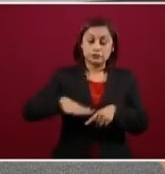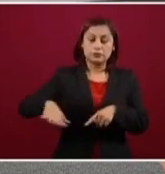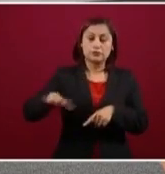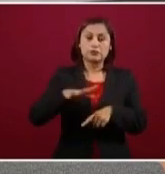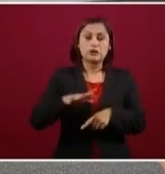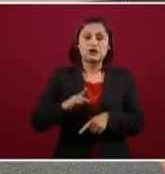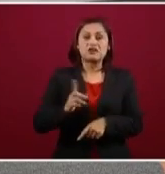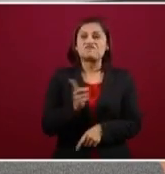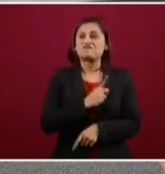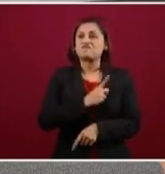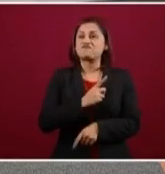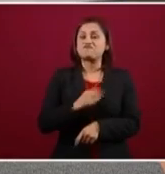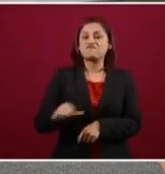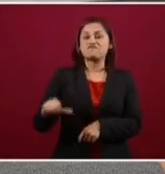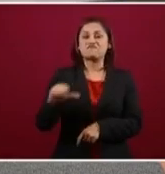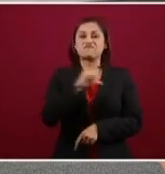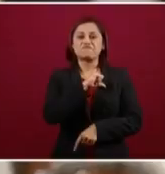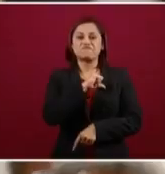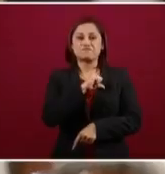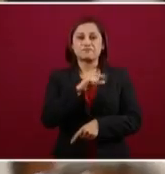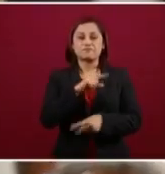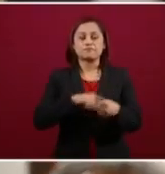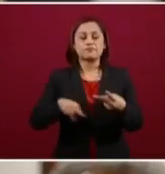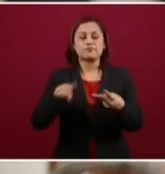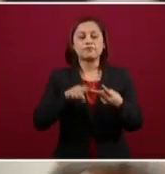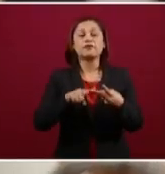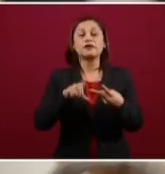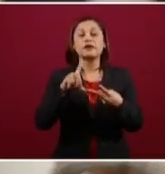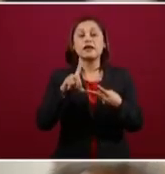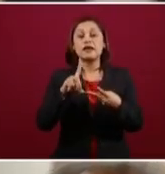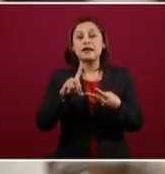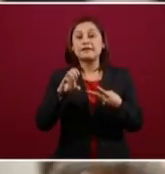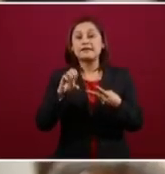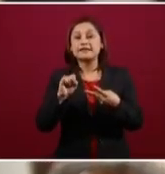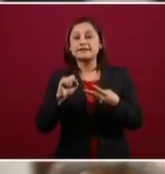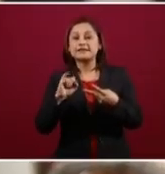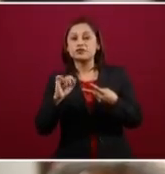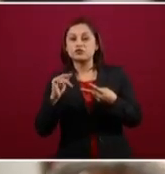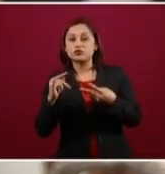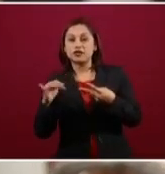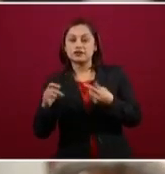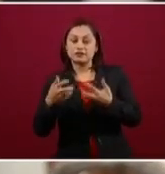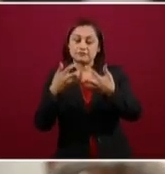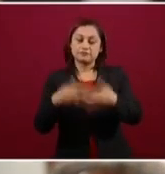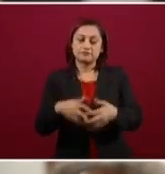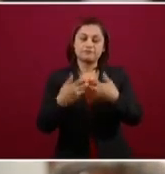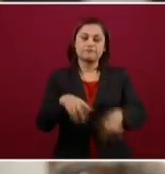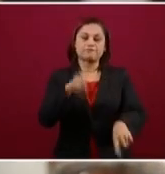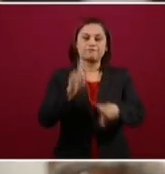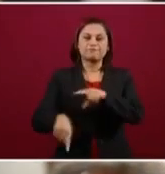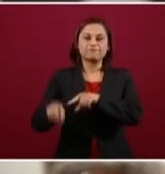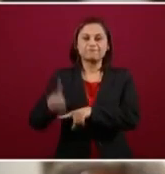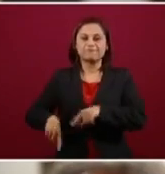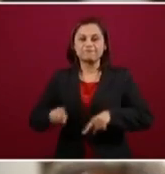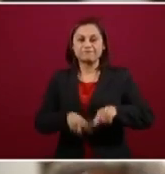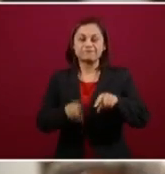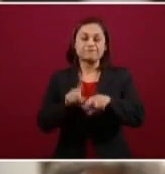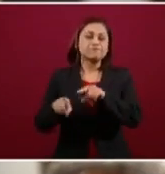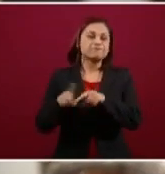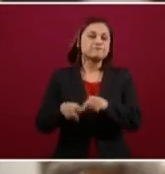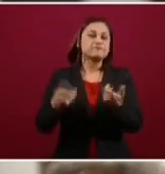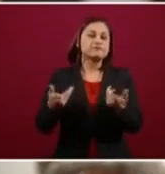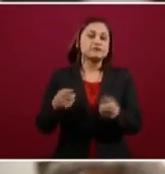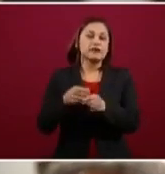Se dio también el fenómeno de la desindustrialización, De allí nos podemos explicar cómo el mismo gobierno anterior